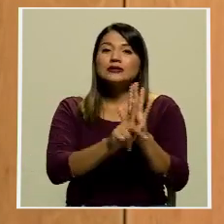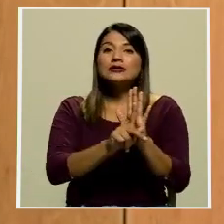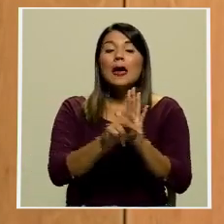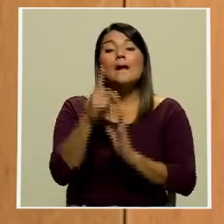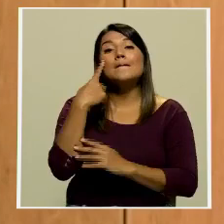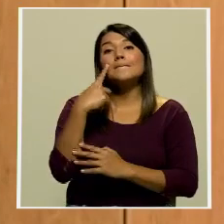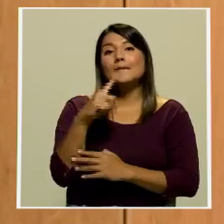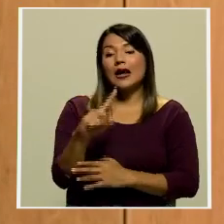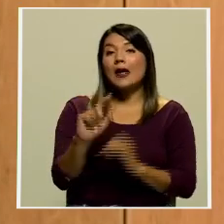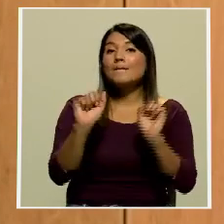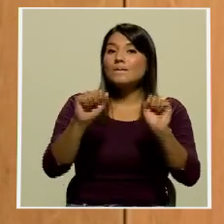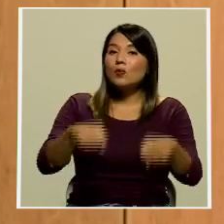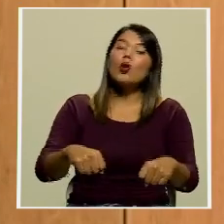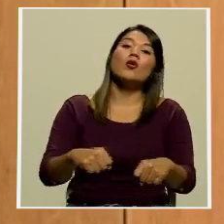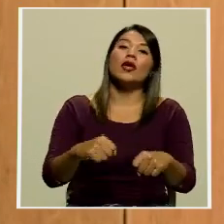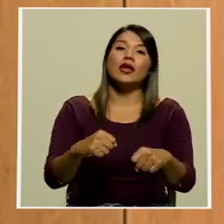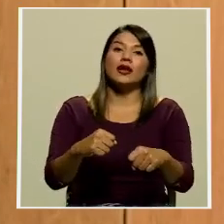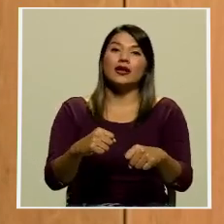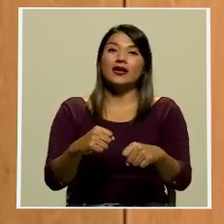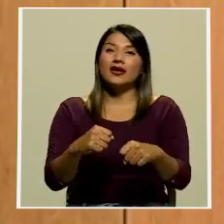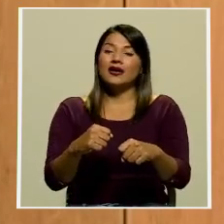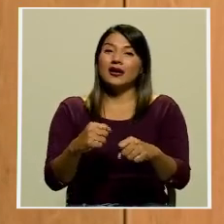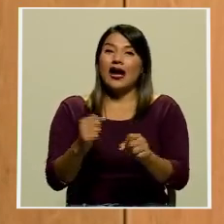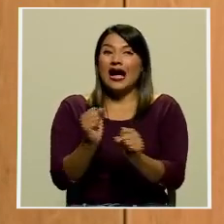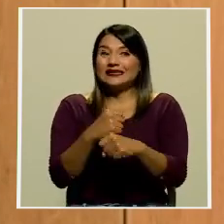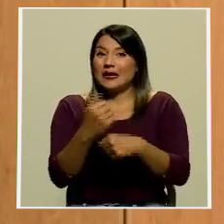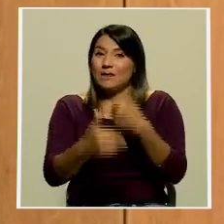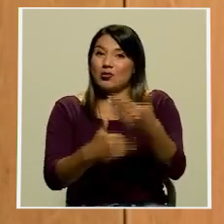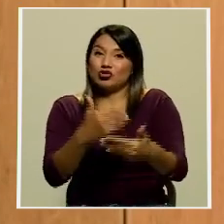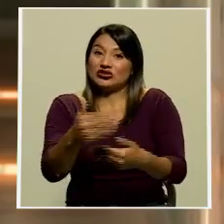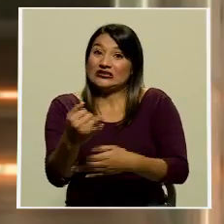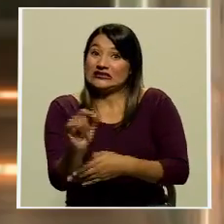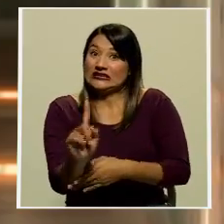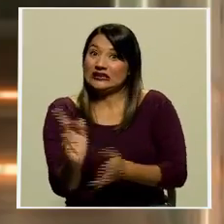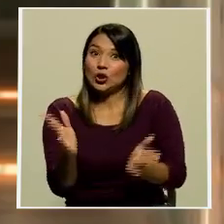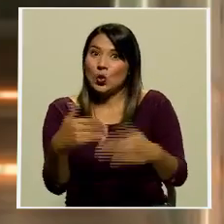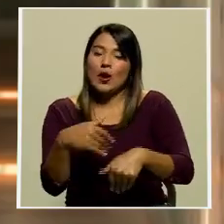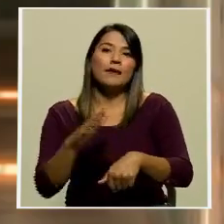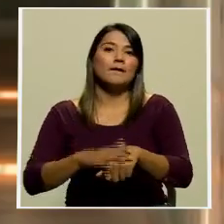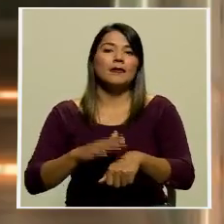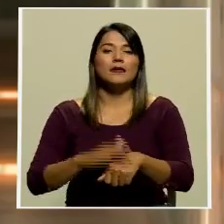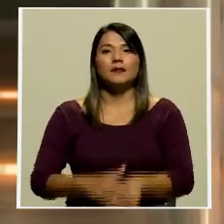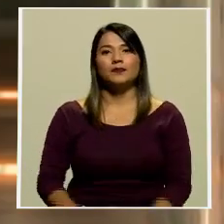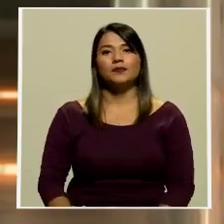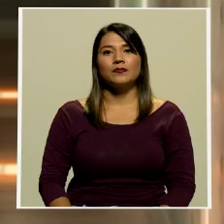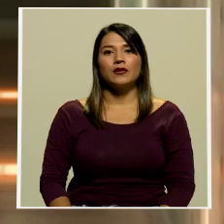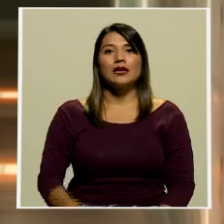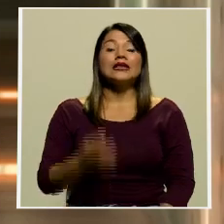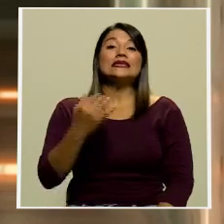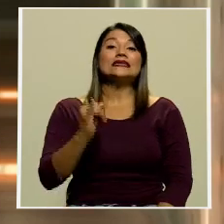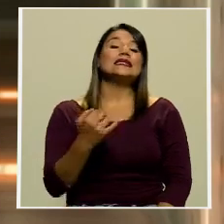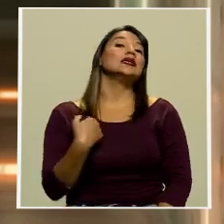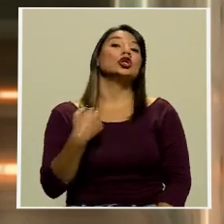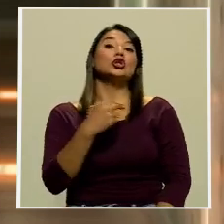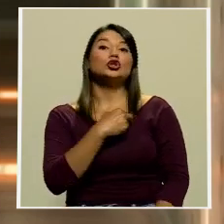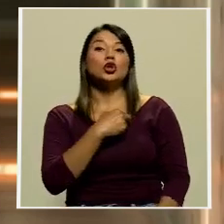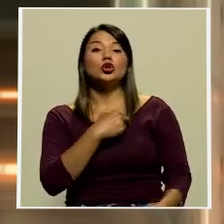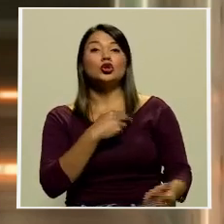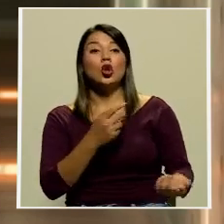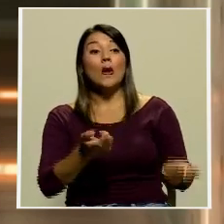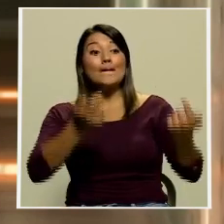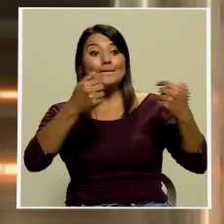para utilizar figuras que no tenemos nosotros potestad. Creo es que si aquí vamos a encerrarnos en